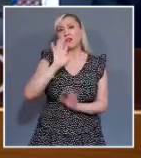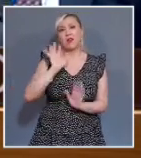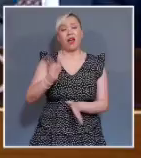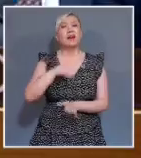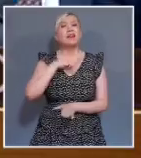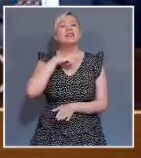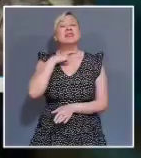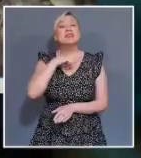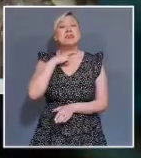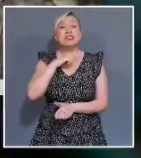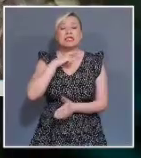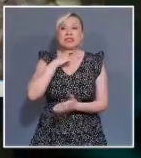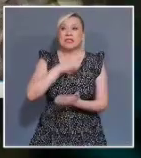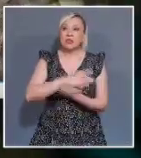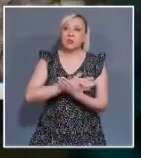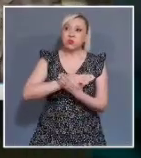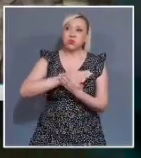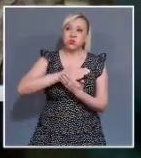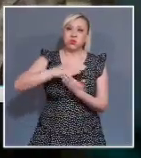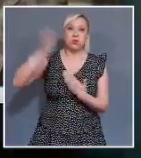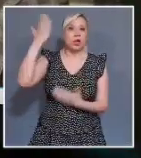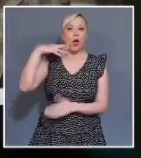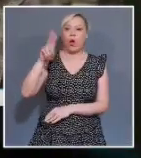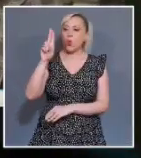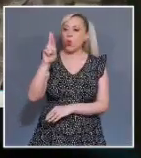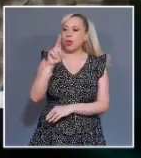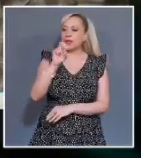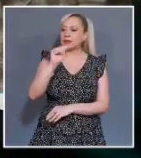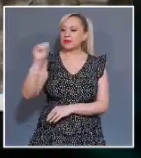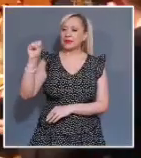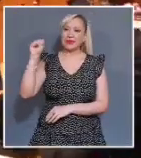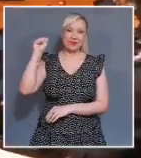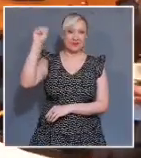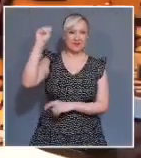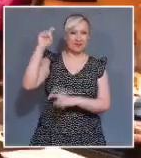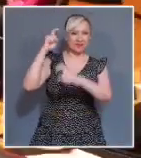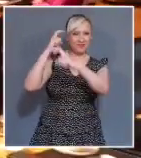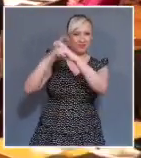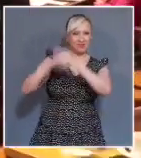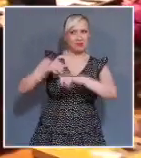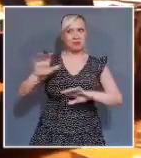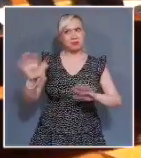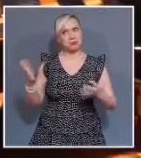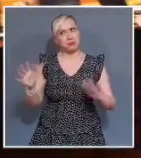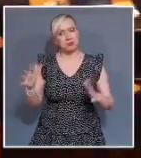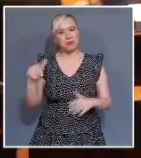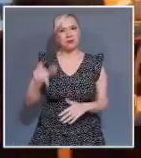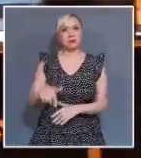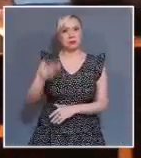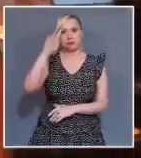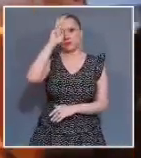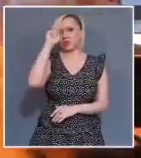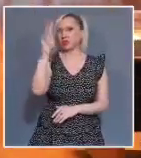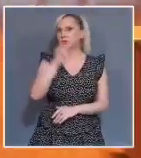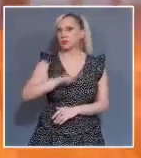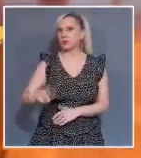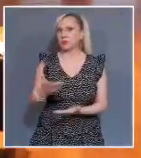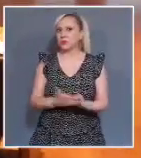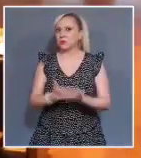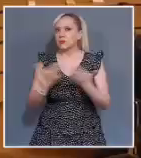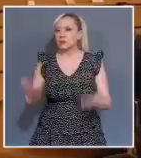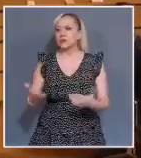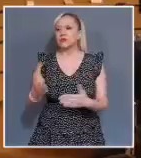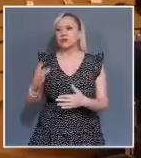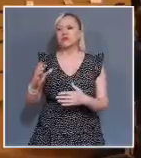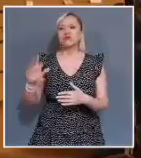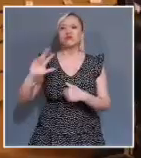la Guerra Fría. El ministro de Exteriores de Ucrania, Dmytro Kuleba, pidió a los países de la Unión Europea que intervengan para